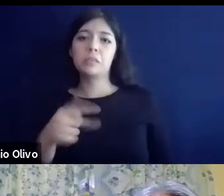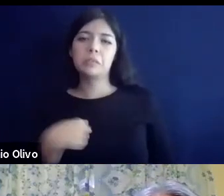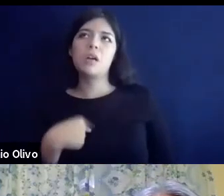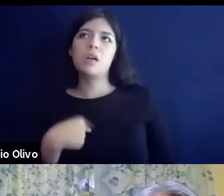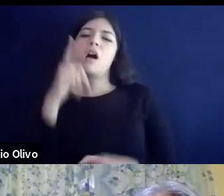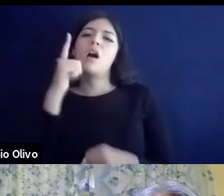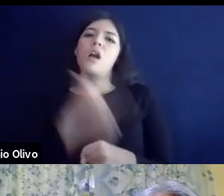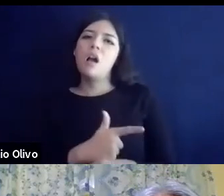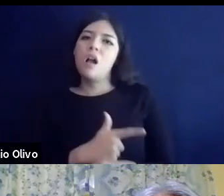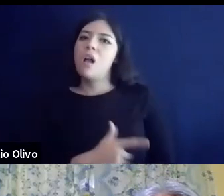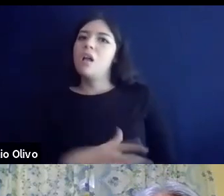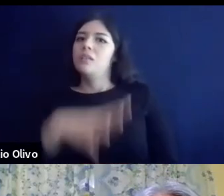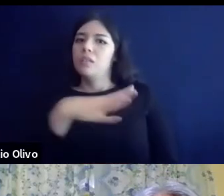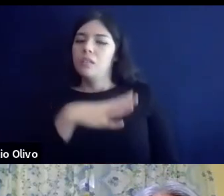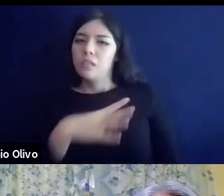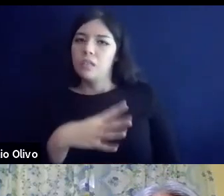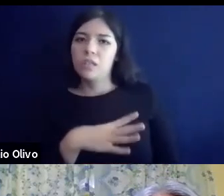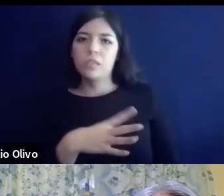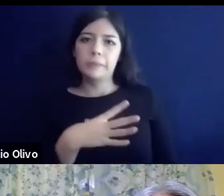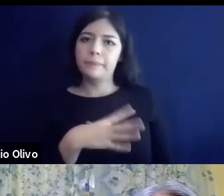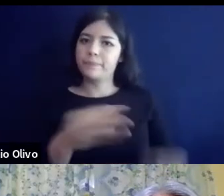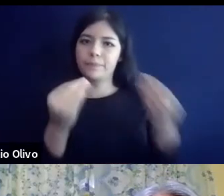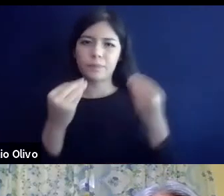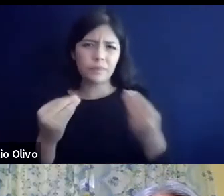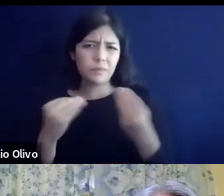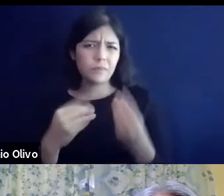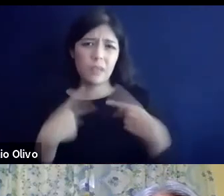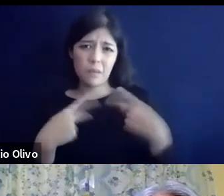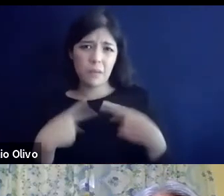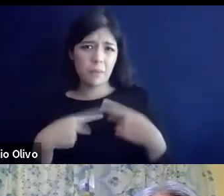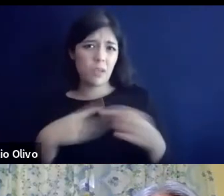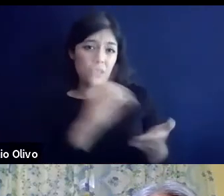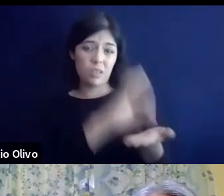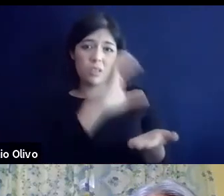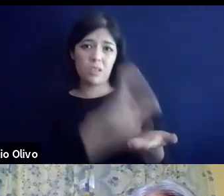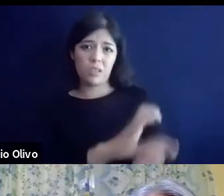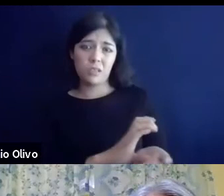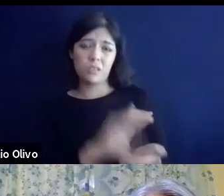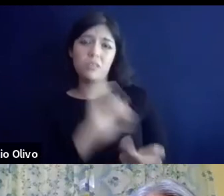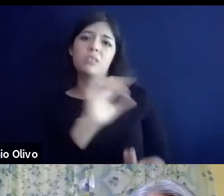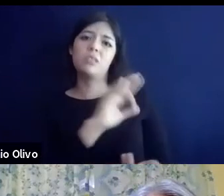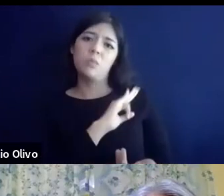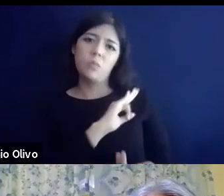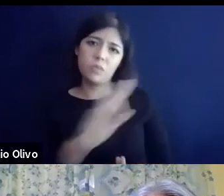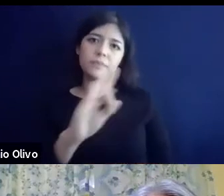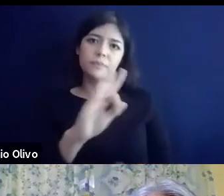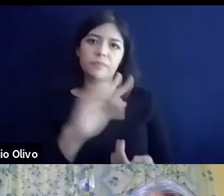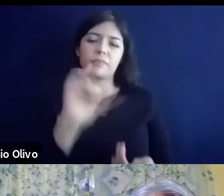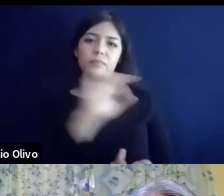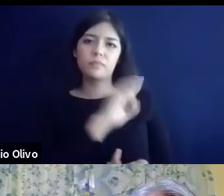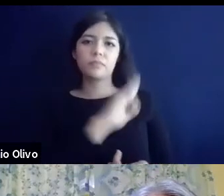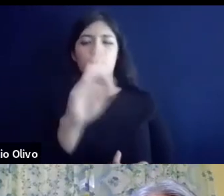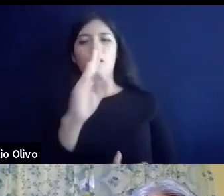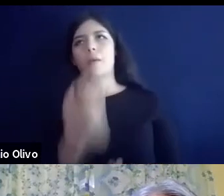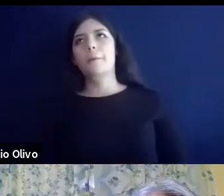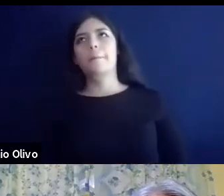las capacidades de nuestros estudiantes, porque siempre hay algo, como dices,